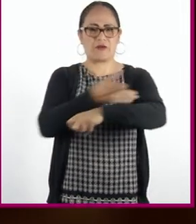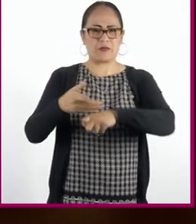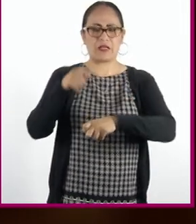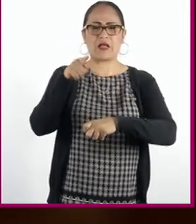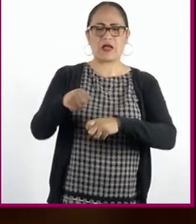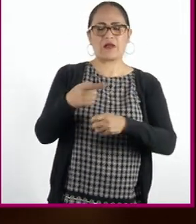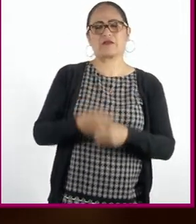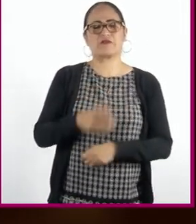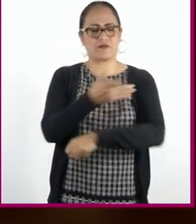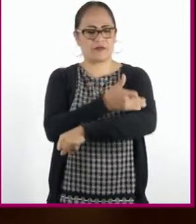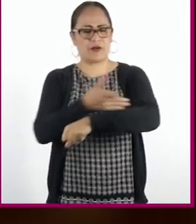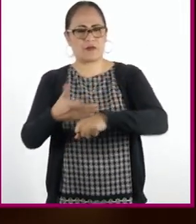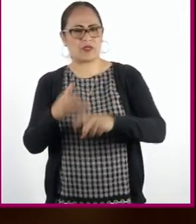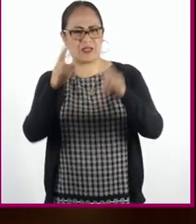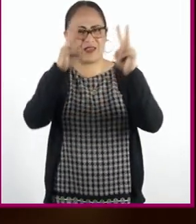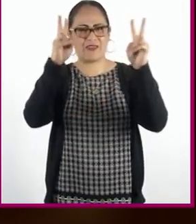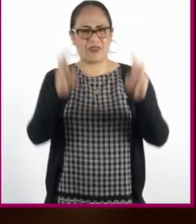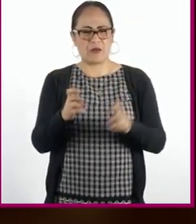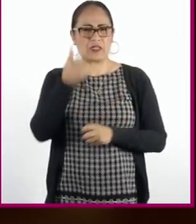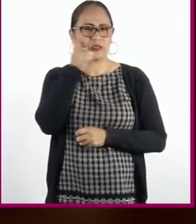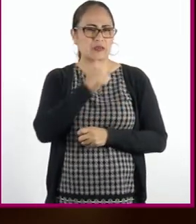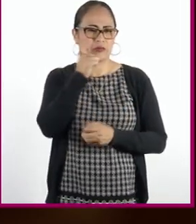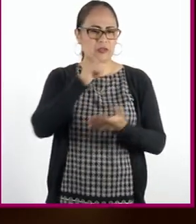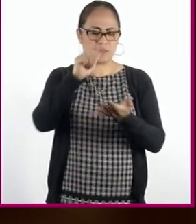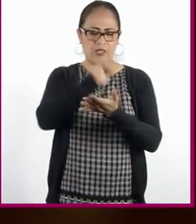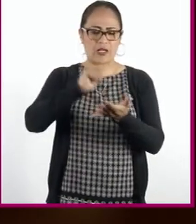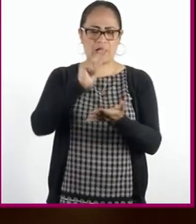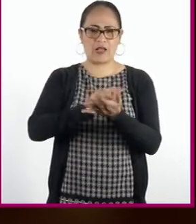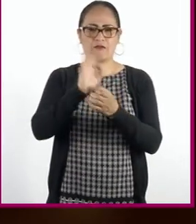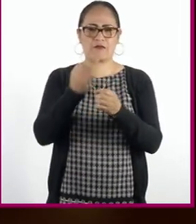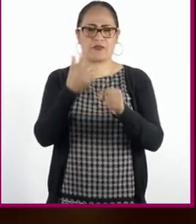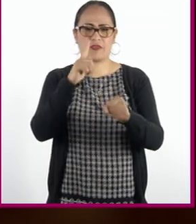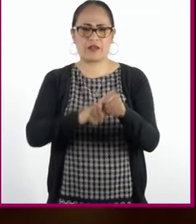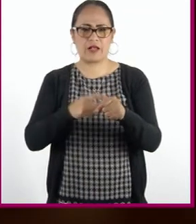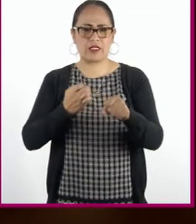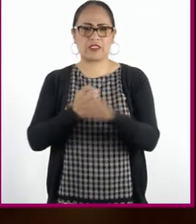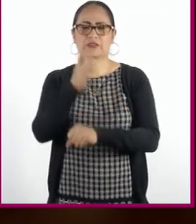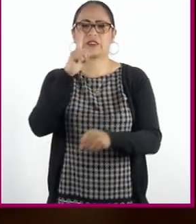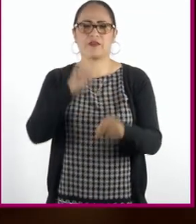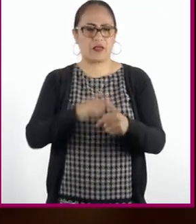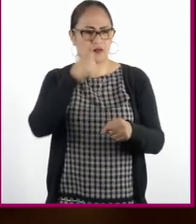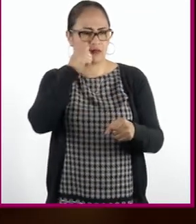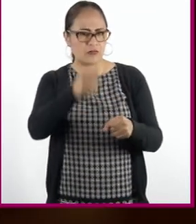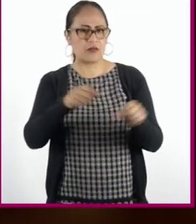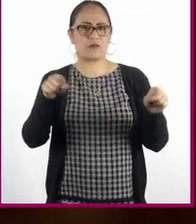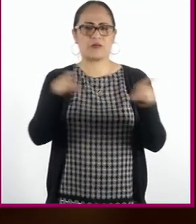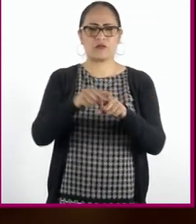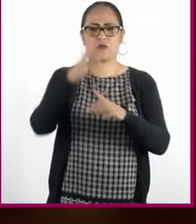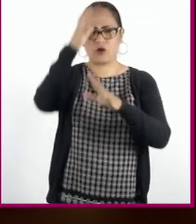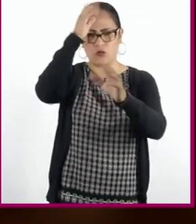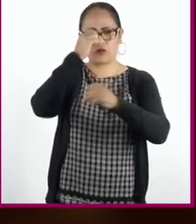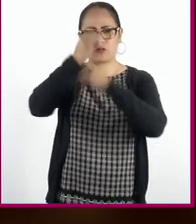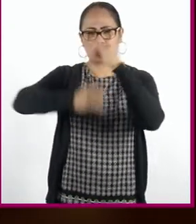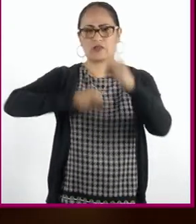familiares, teniendo siempre presente las leyes a nivel federal y estatal y los instrumentos internacionales para